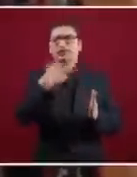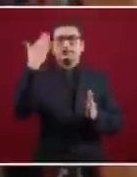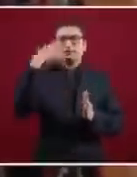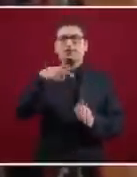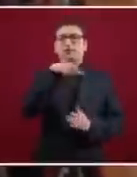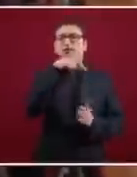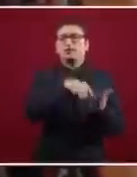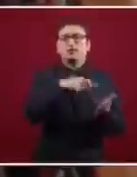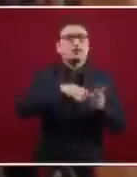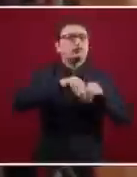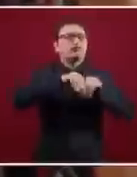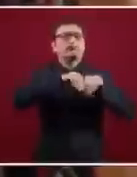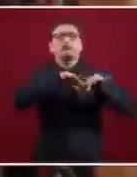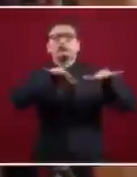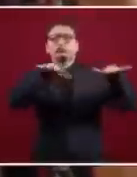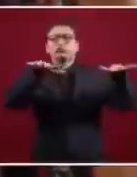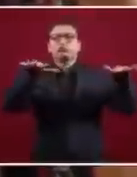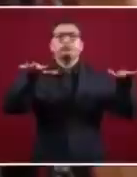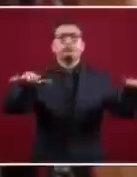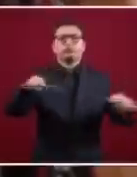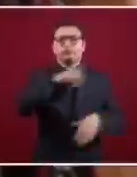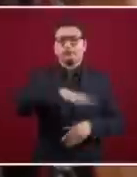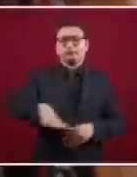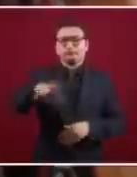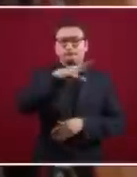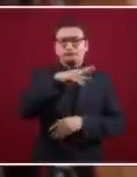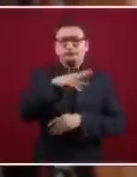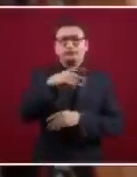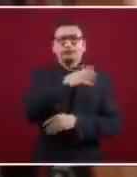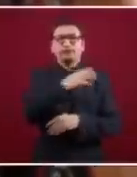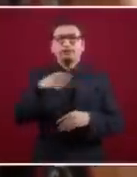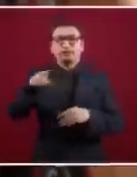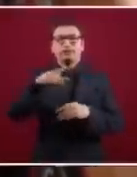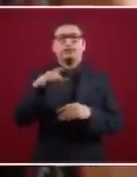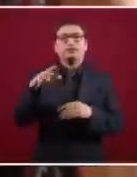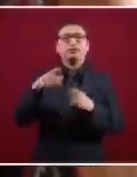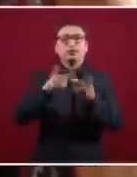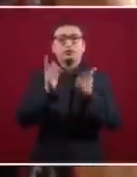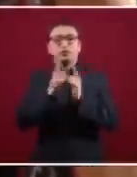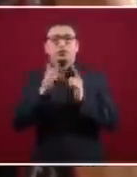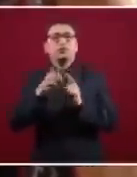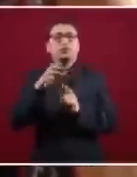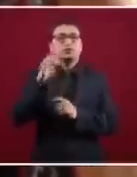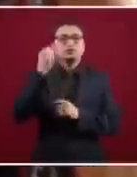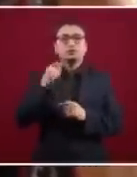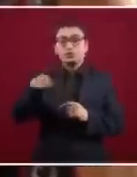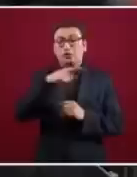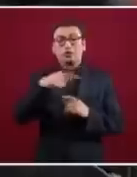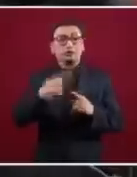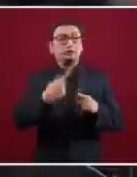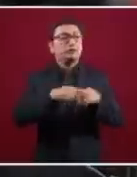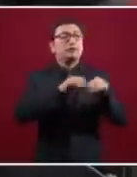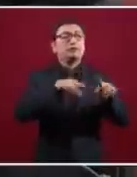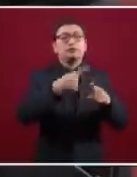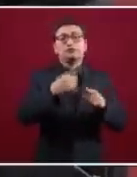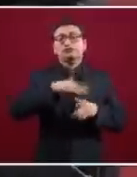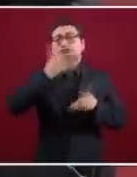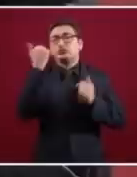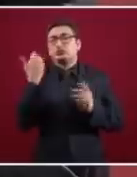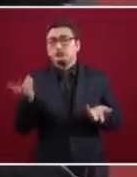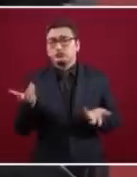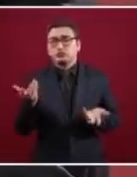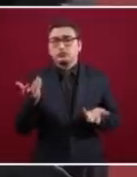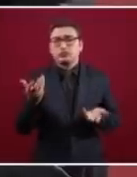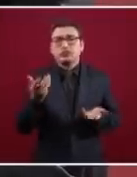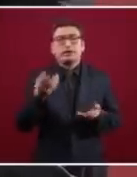la difunde el cártel de sinaloa el cártel de sinaloa difunde la imagen no sabemos viendo y lo que podemos decir sí